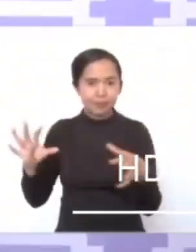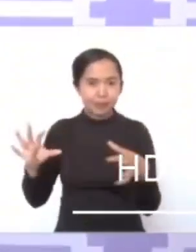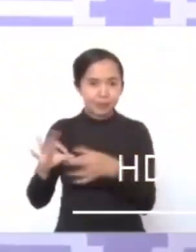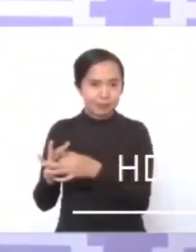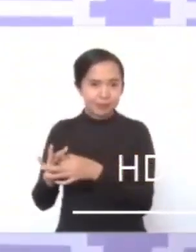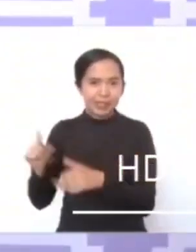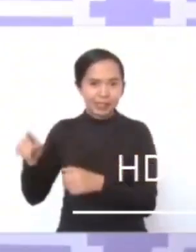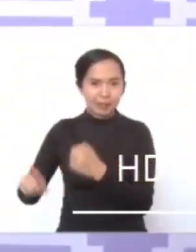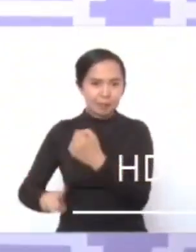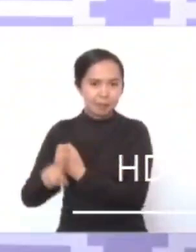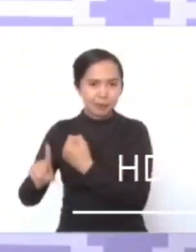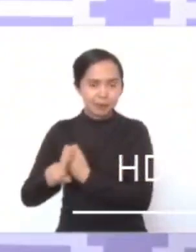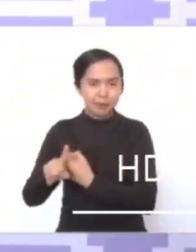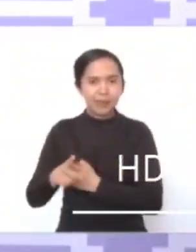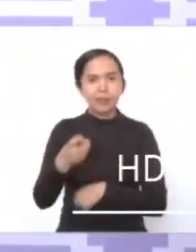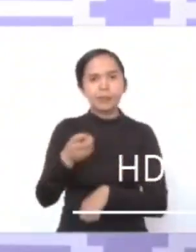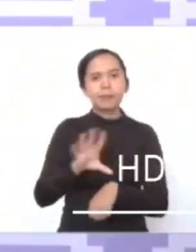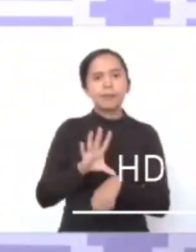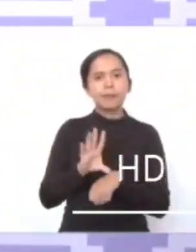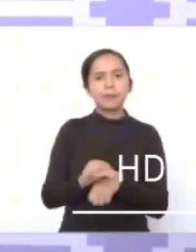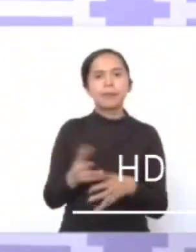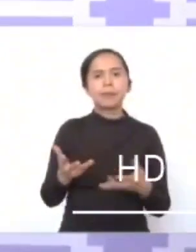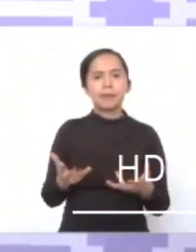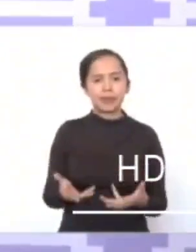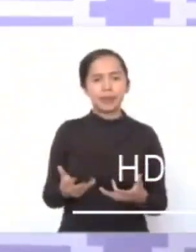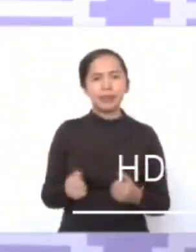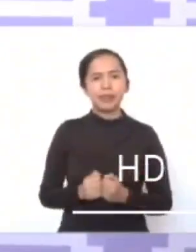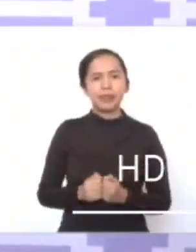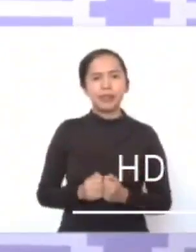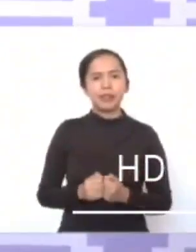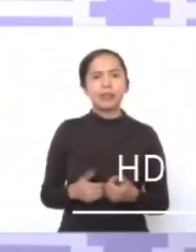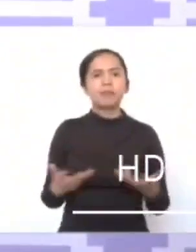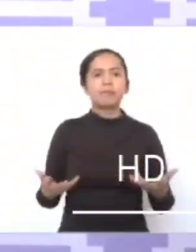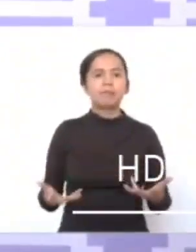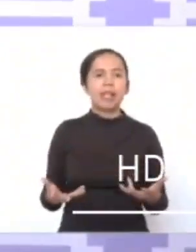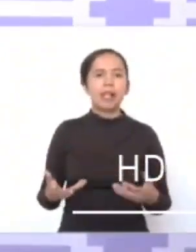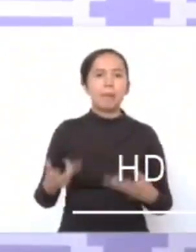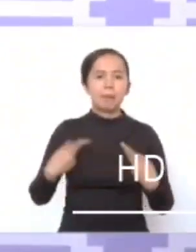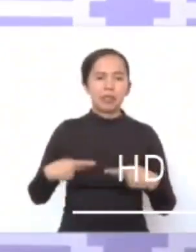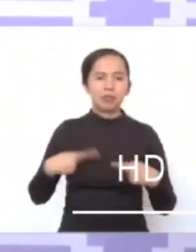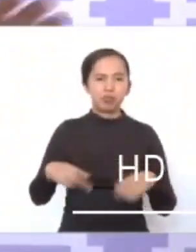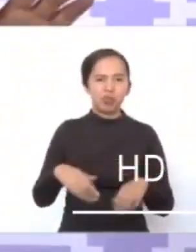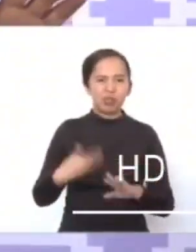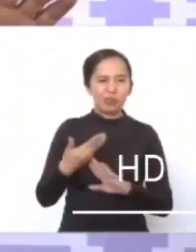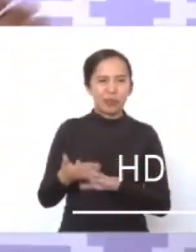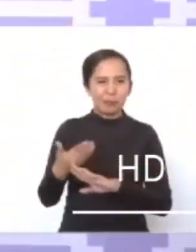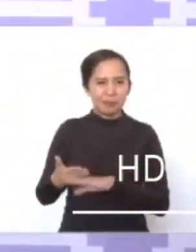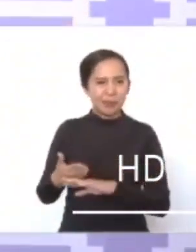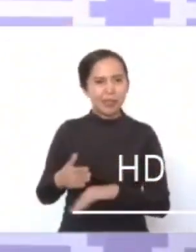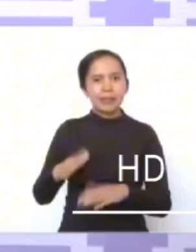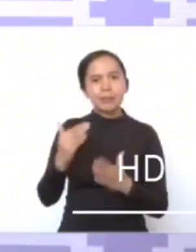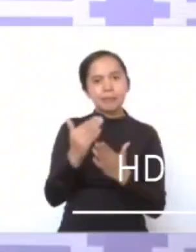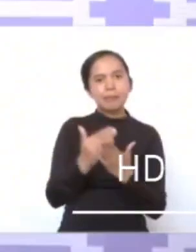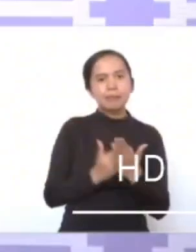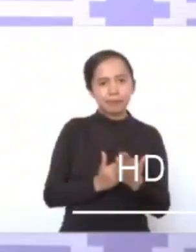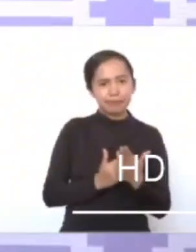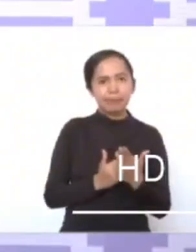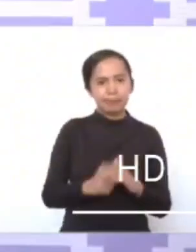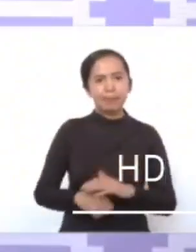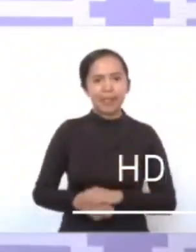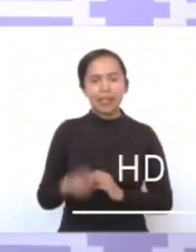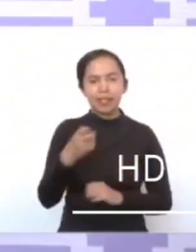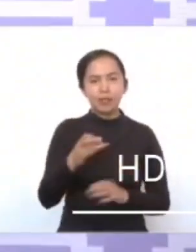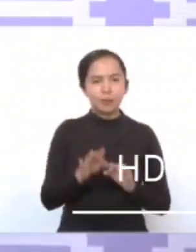feminicidas, lo que nos permite que cada vez haya menos víctimas. Este es el segundo dato que